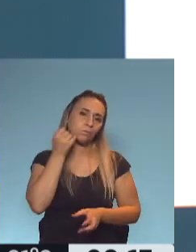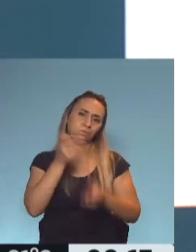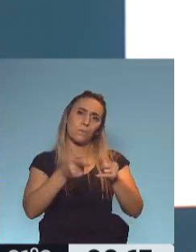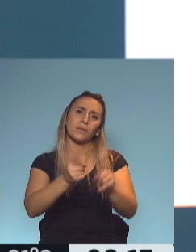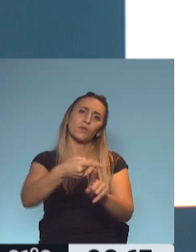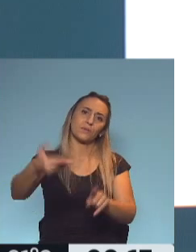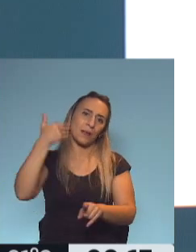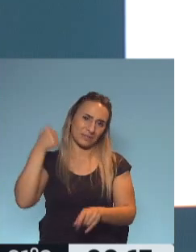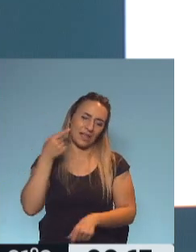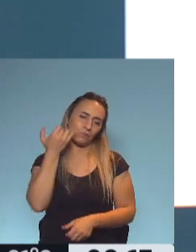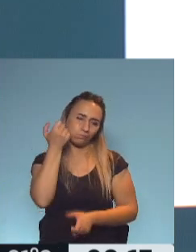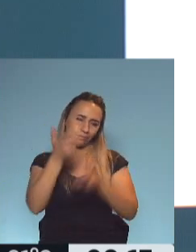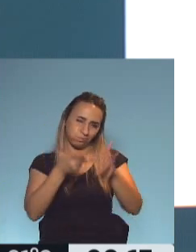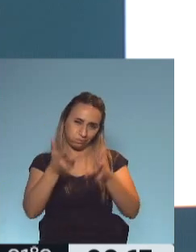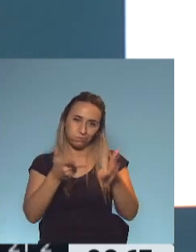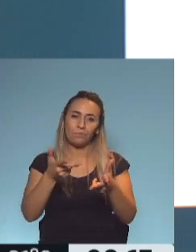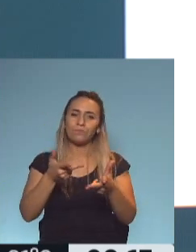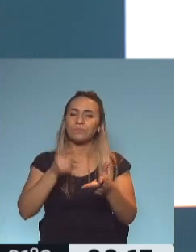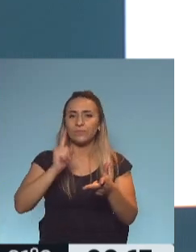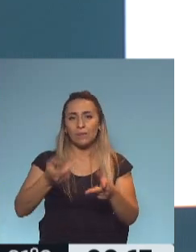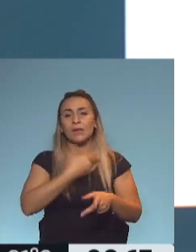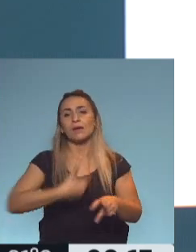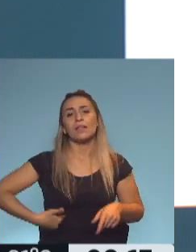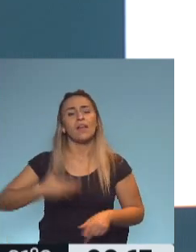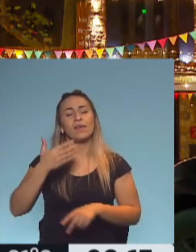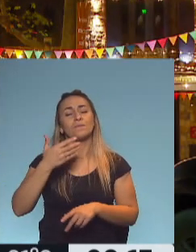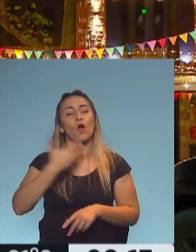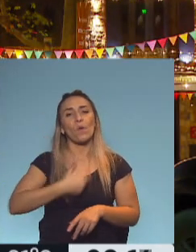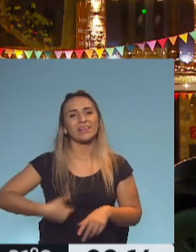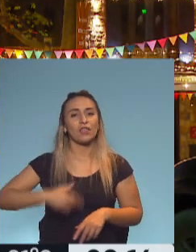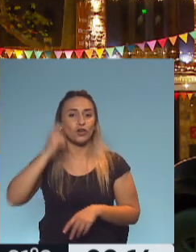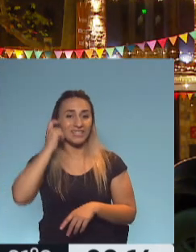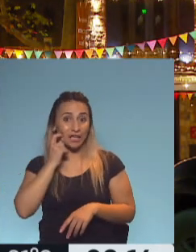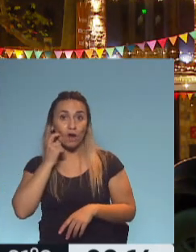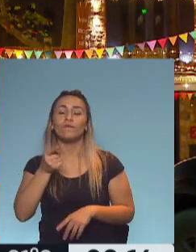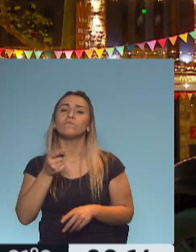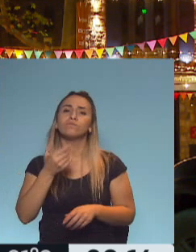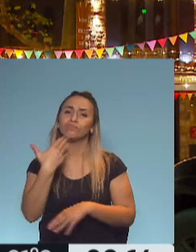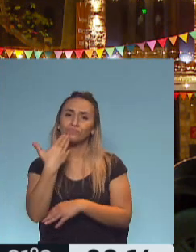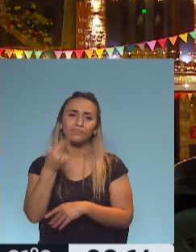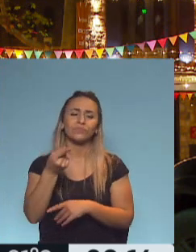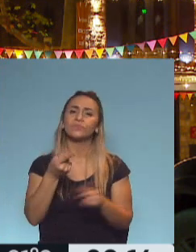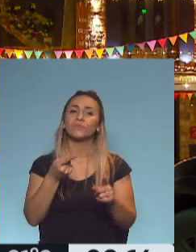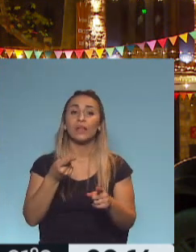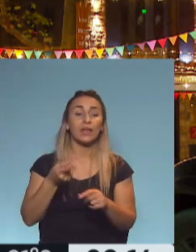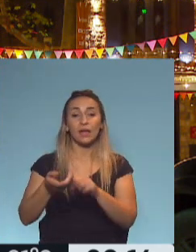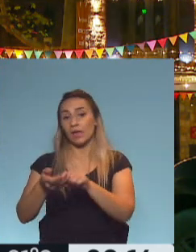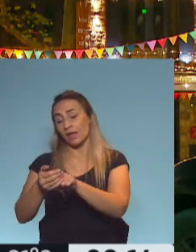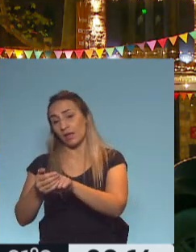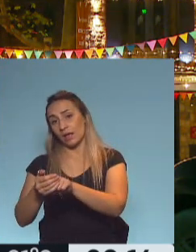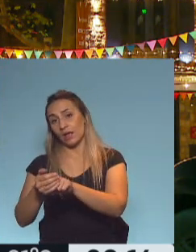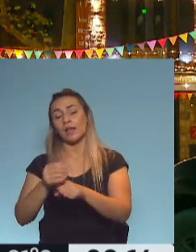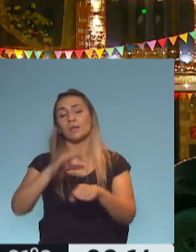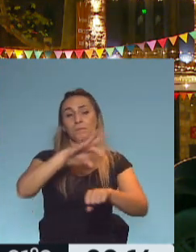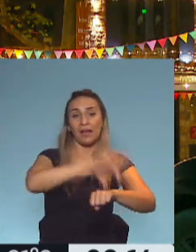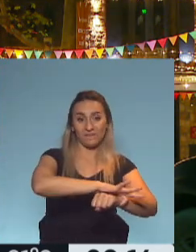pasada, que también lo escuchábamos ayer en el discurso de Axel Kicillof, muy enojado porque mientras el jefe de gabinete porteño estaba reunido la semana pasada